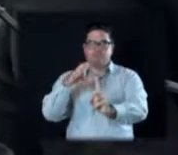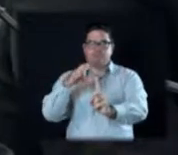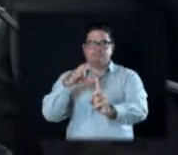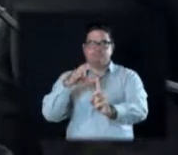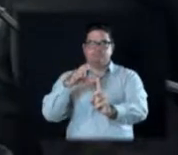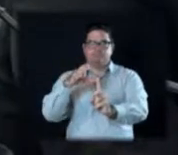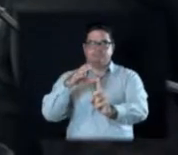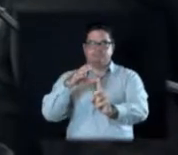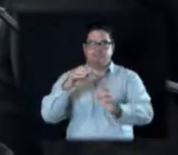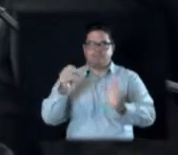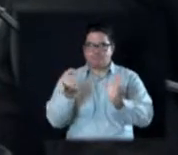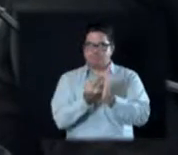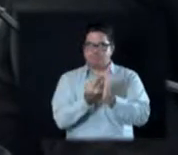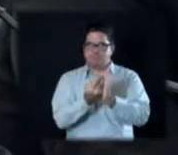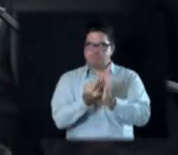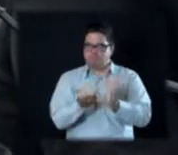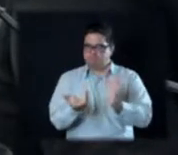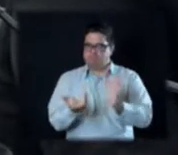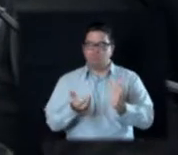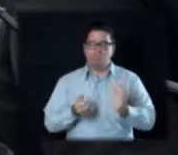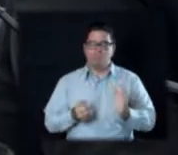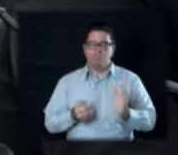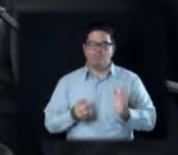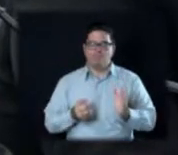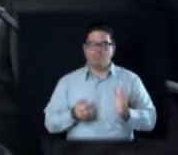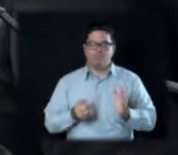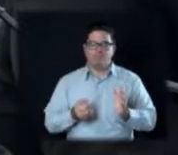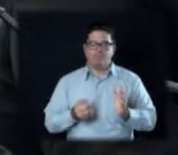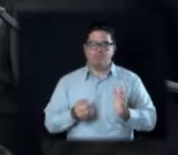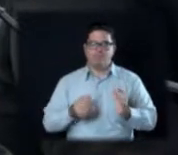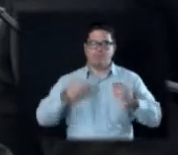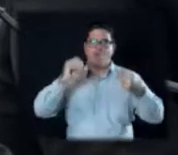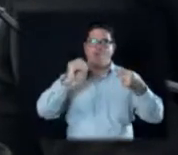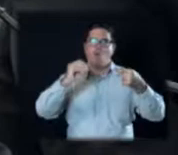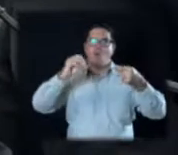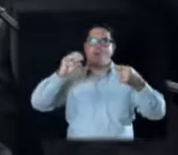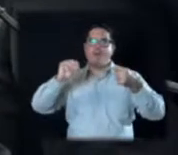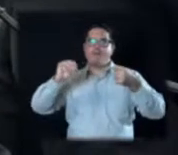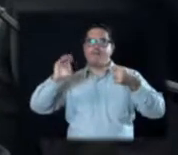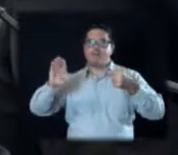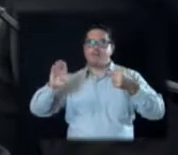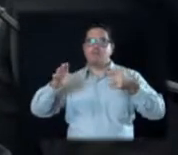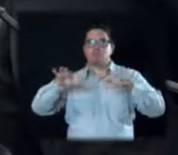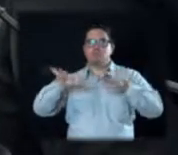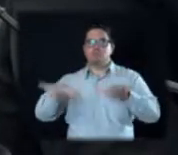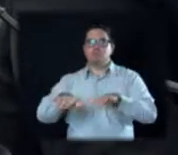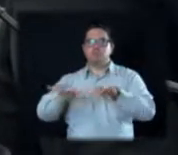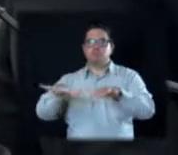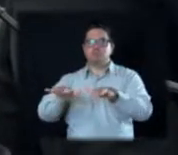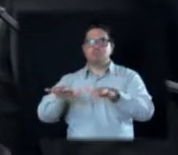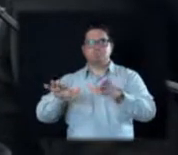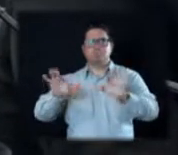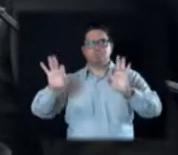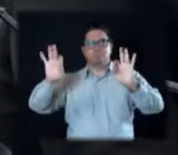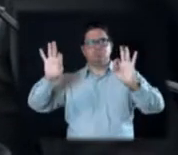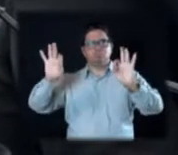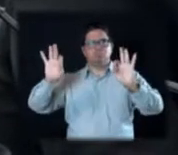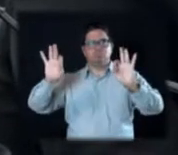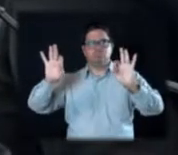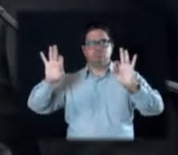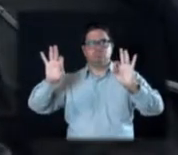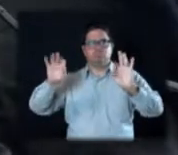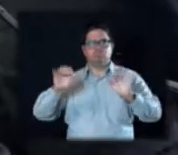esas obligaciones para que se mantengan dentro del presupuesto. Es algo que la OGP hace y me parece que lo hace bastante